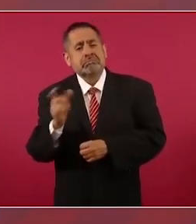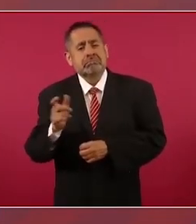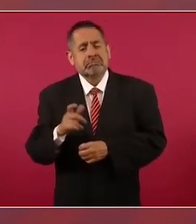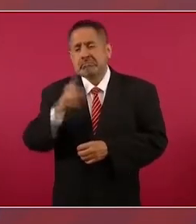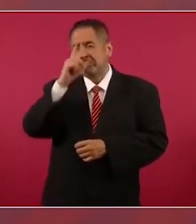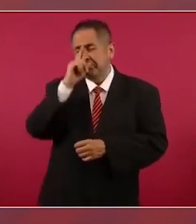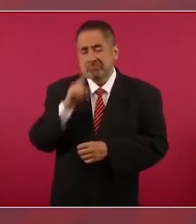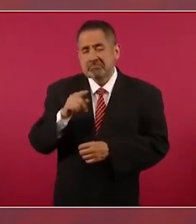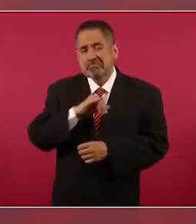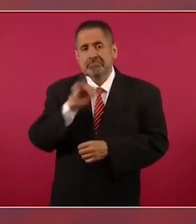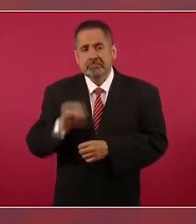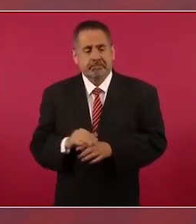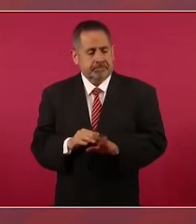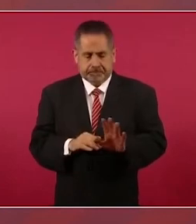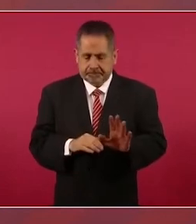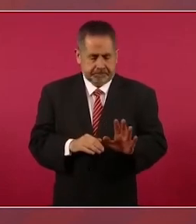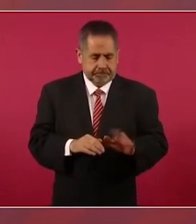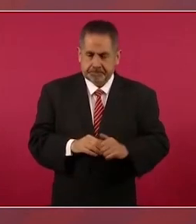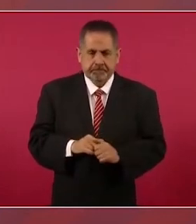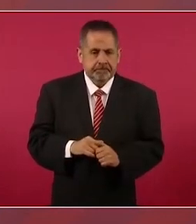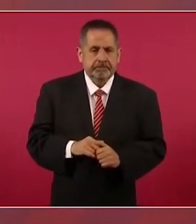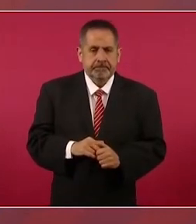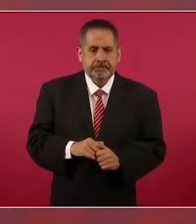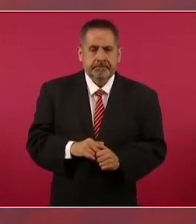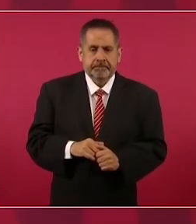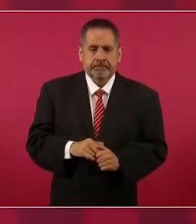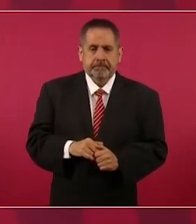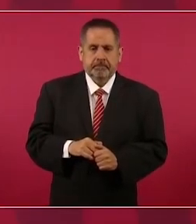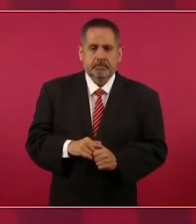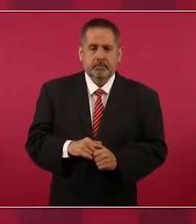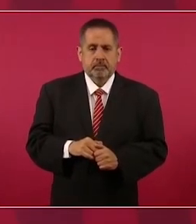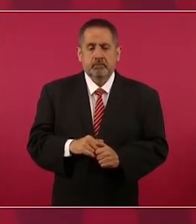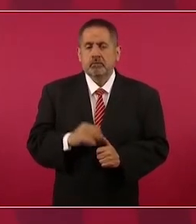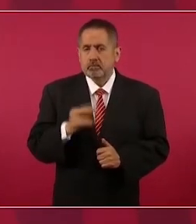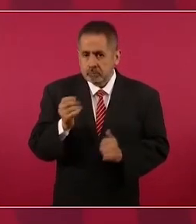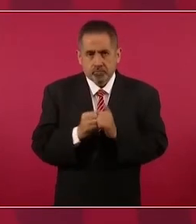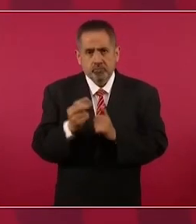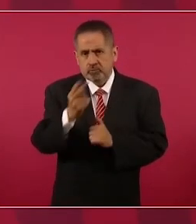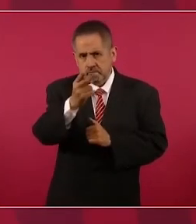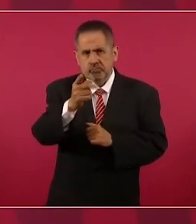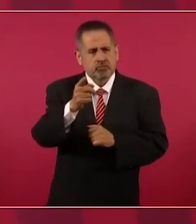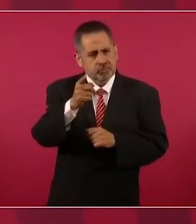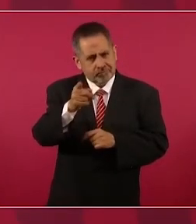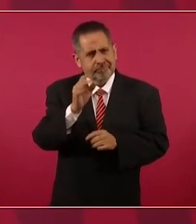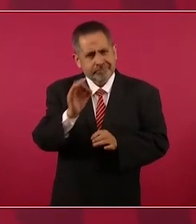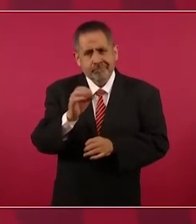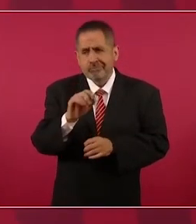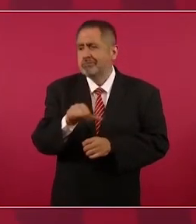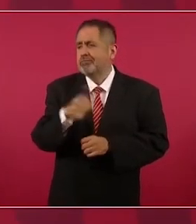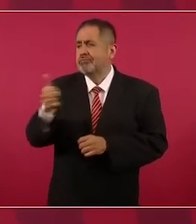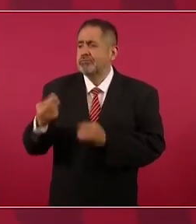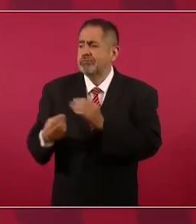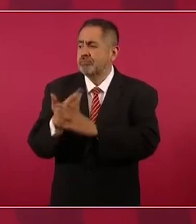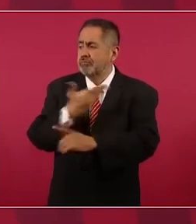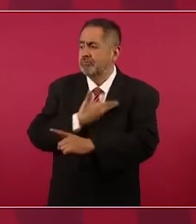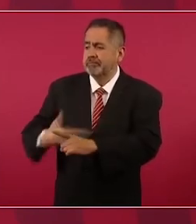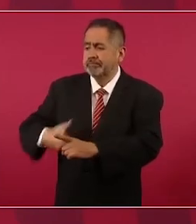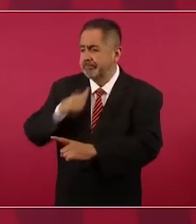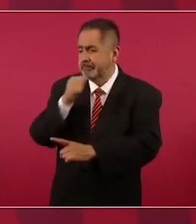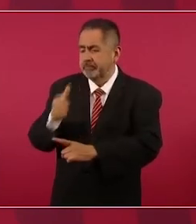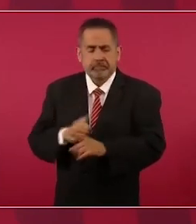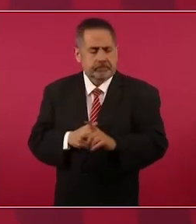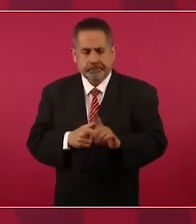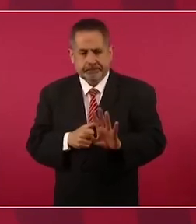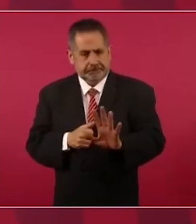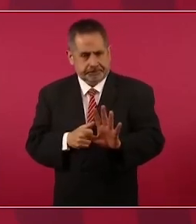no vamos a lograrlo después, si no es con usted. Entonces, yo les